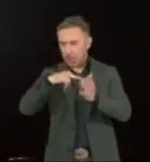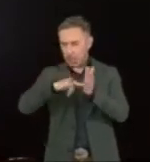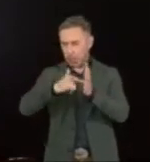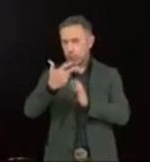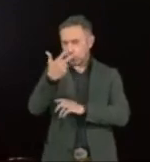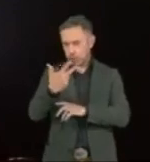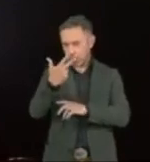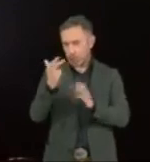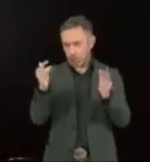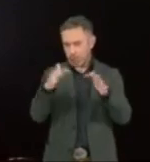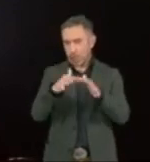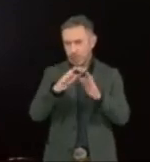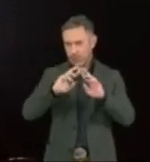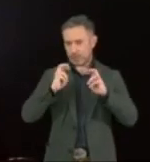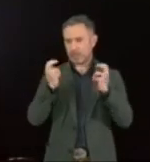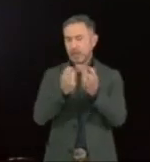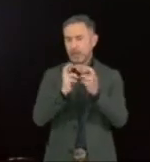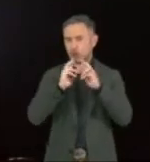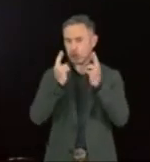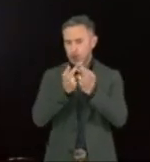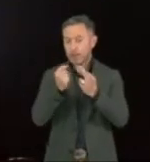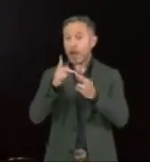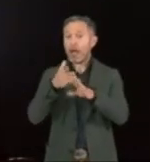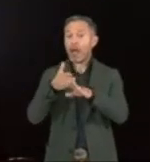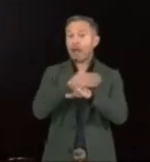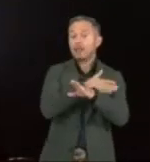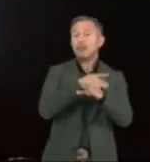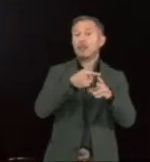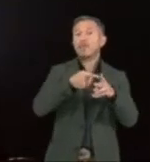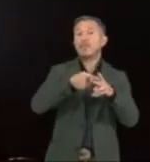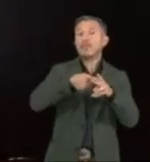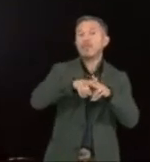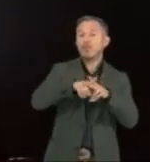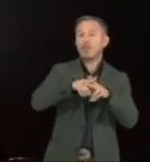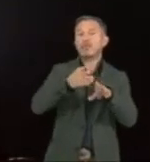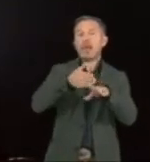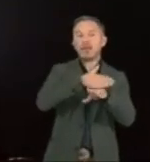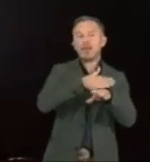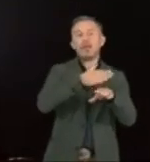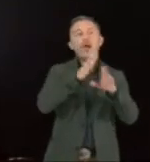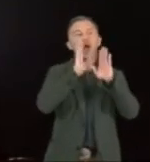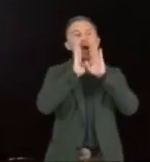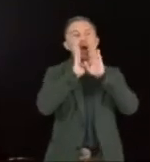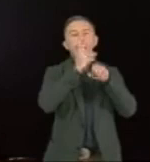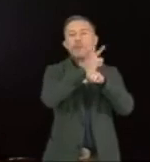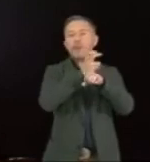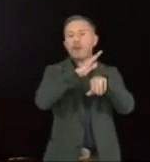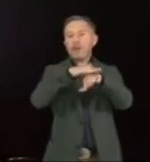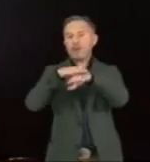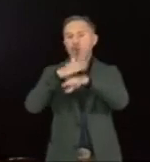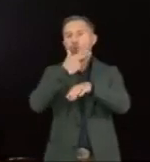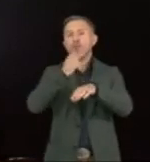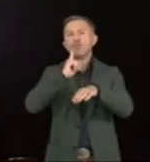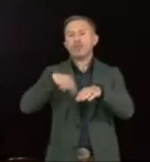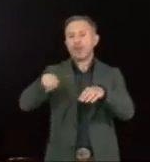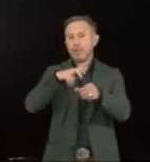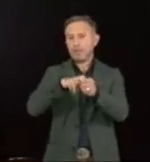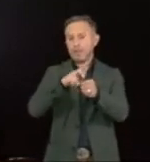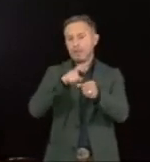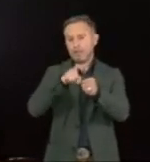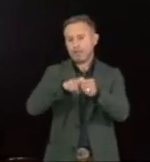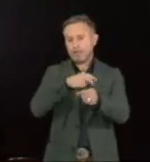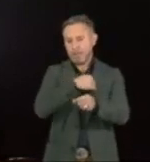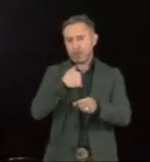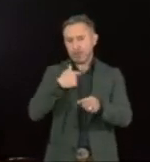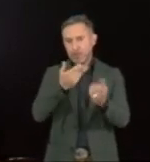estemos atentos al reinicio que se convocará debidamente a todos los y los integrantes de este consejo general muchas gracias a